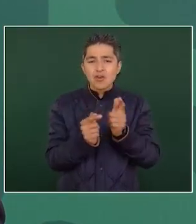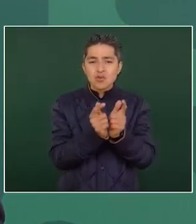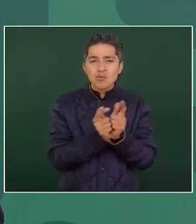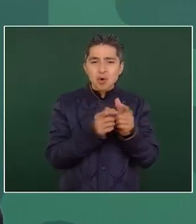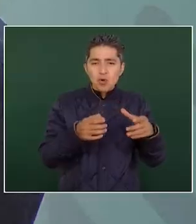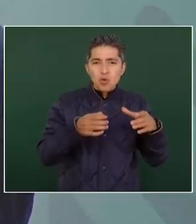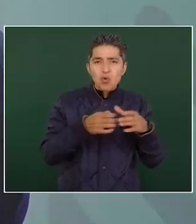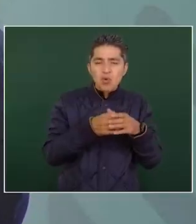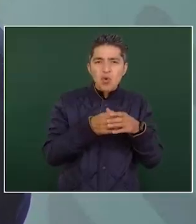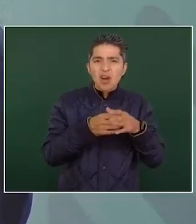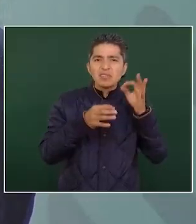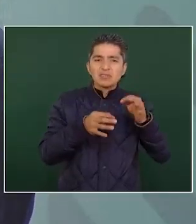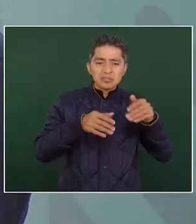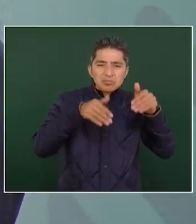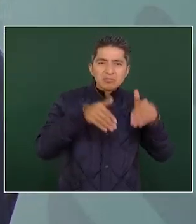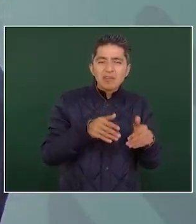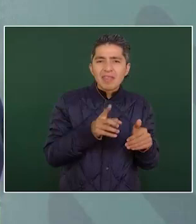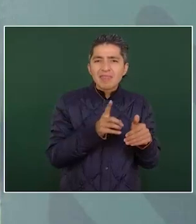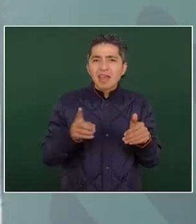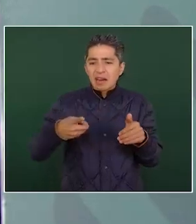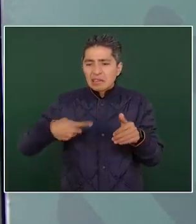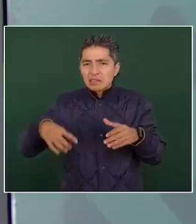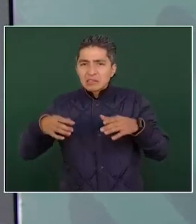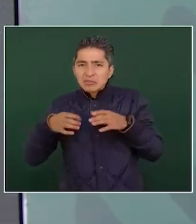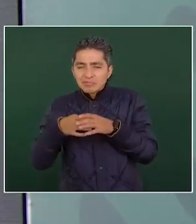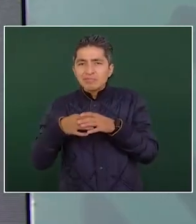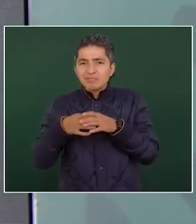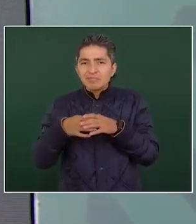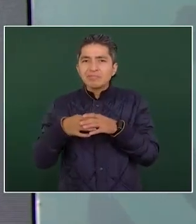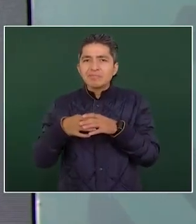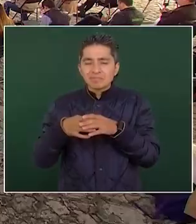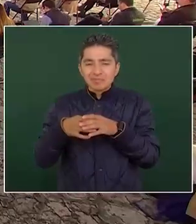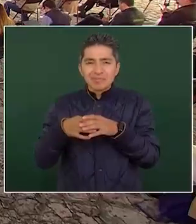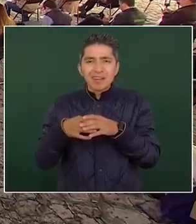parte del bloque conservador, tiene diferencias con nosotros,